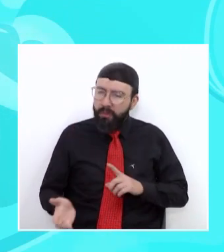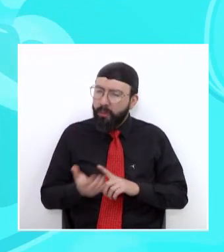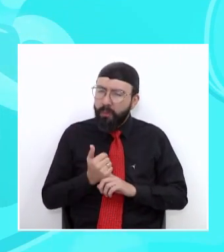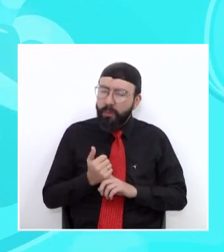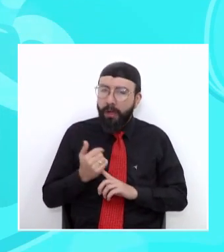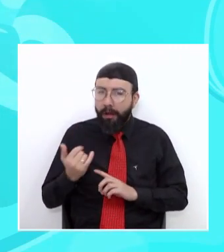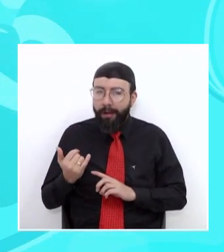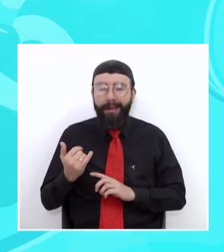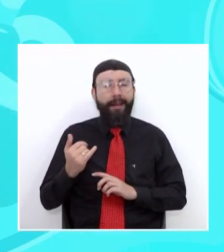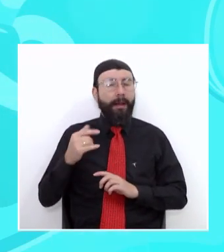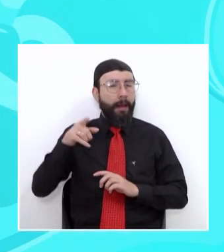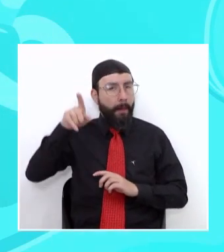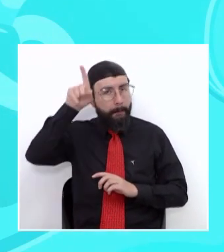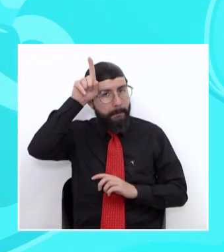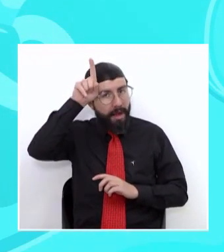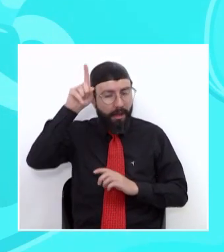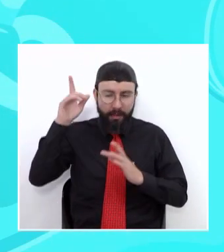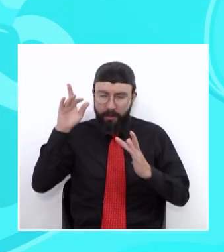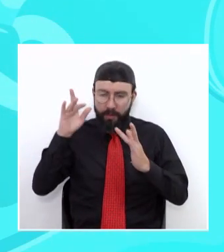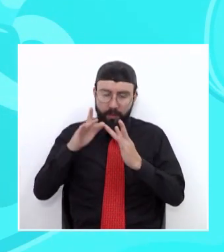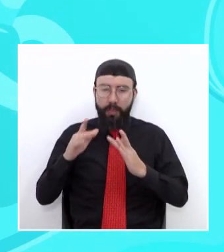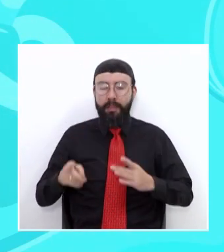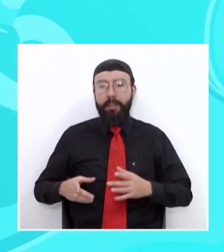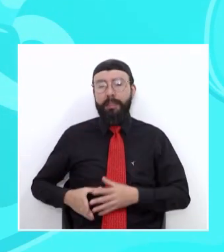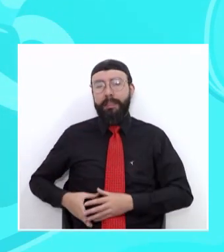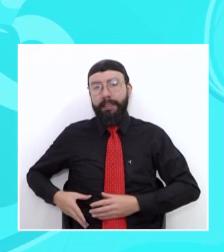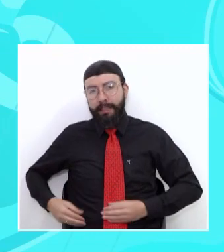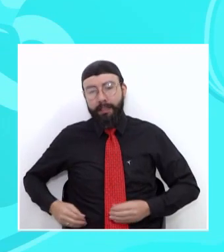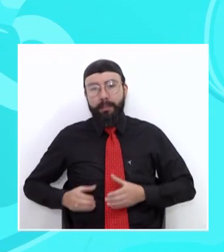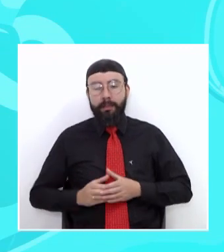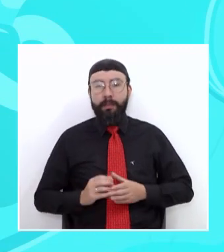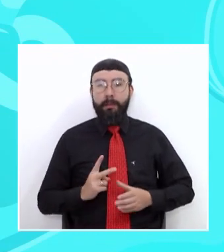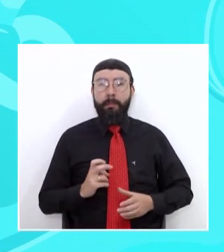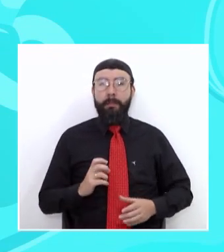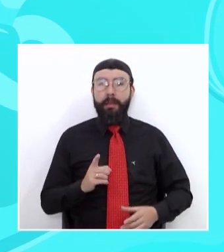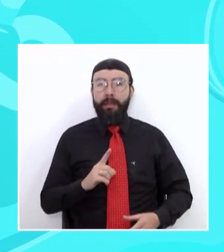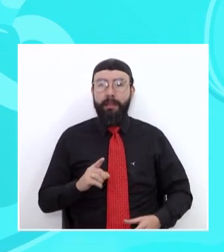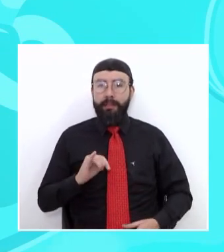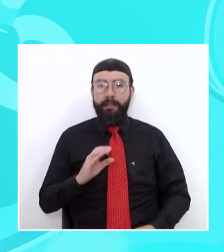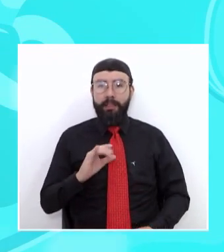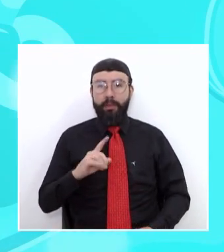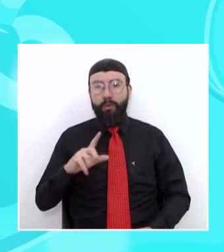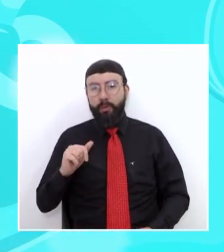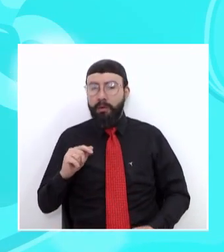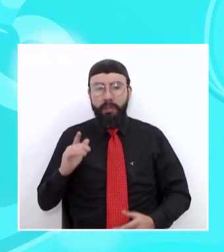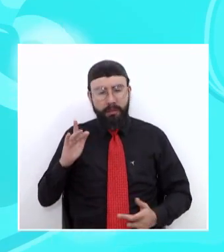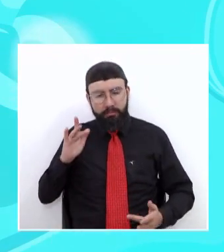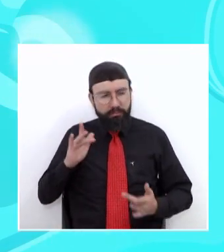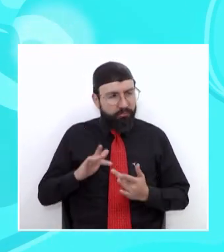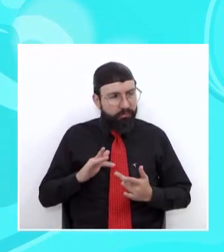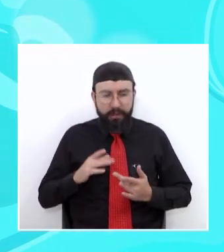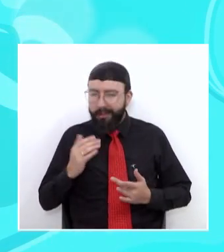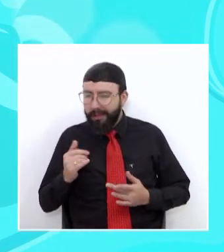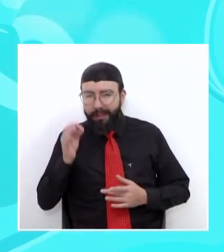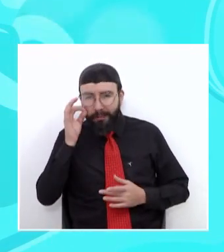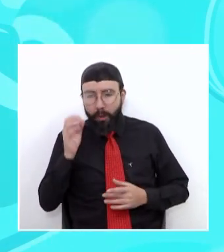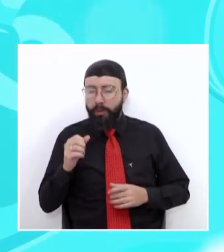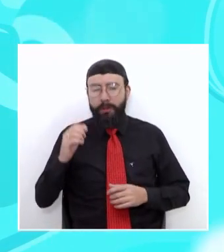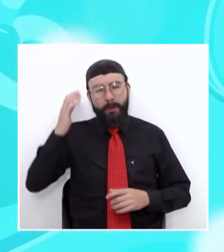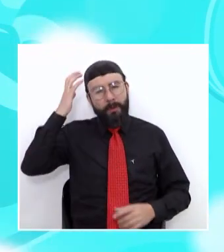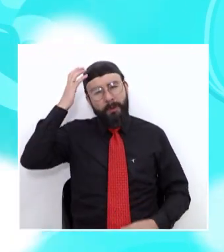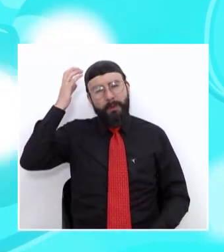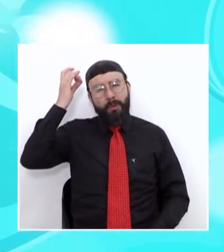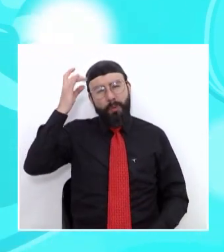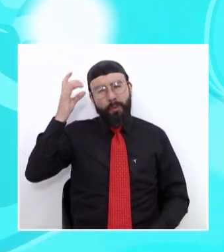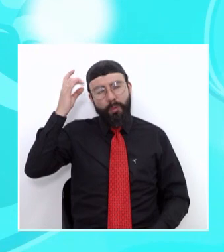la madera y la madera es hígado, vesícula biliar, que también nos puede estar alterando y generando dolores de cabeza porque